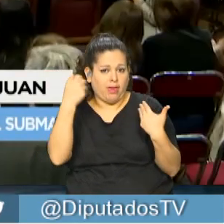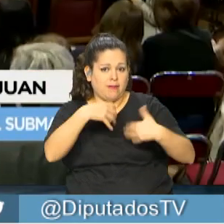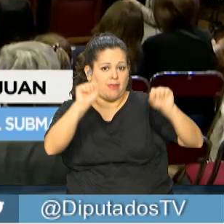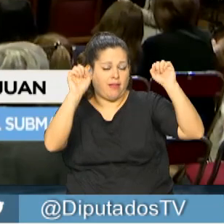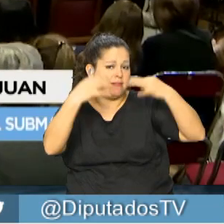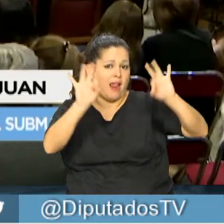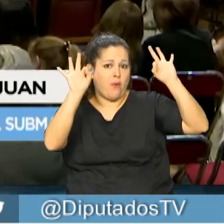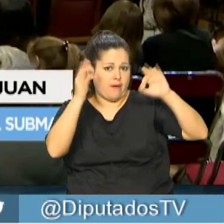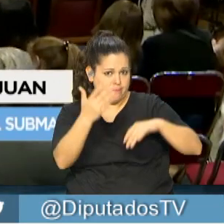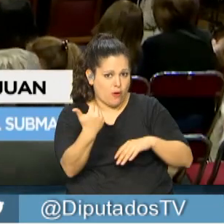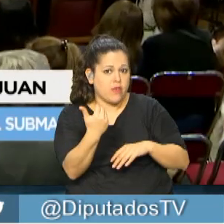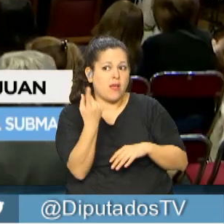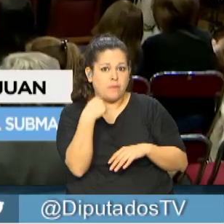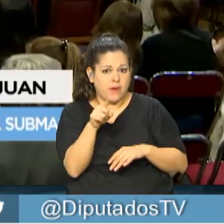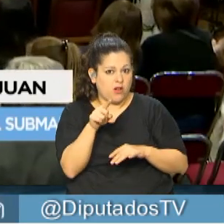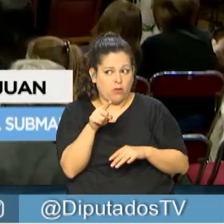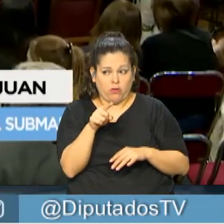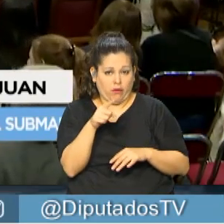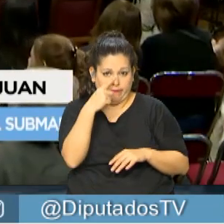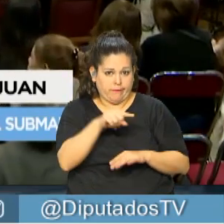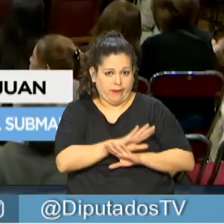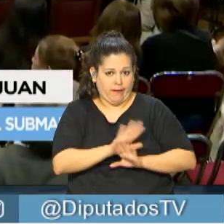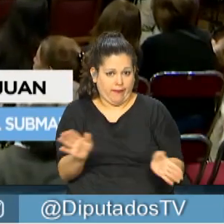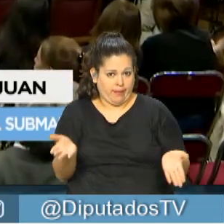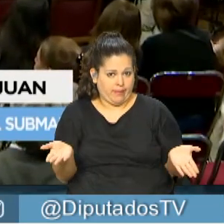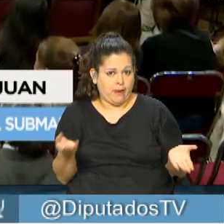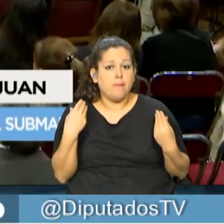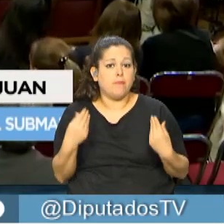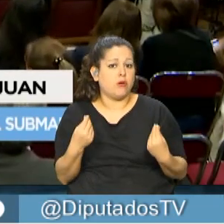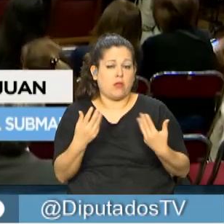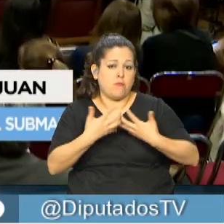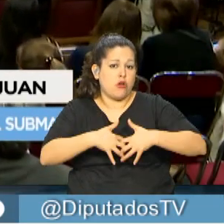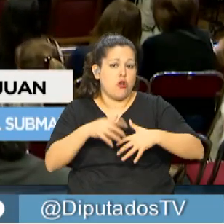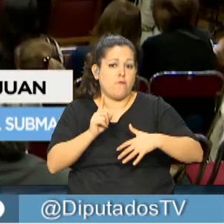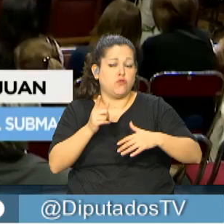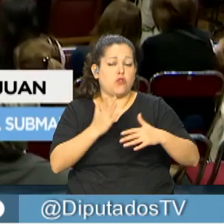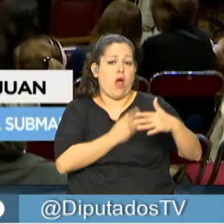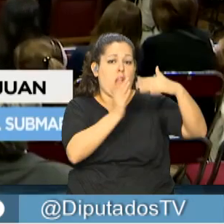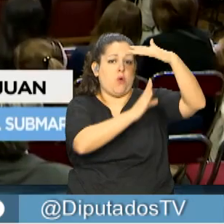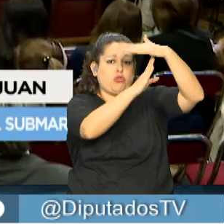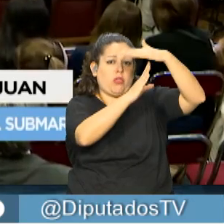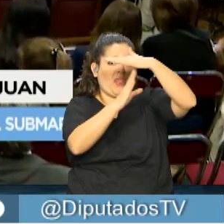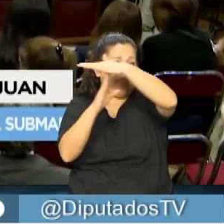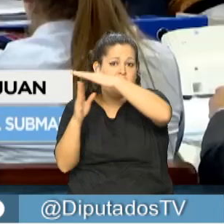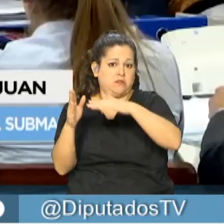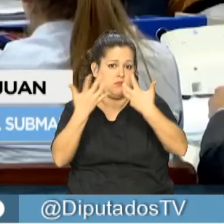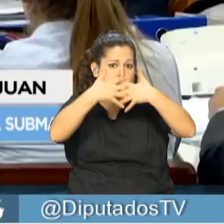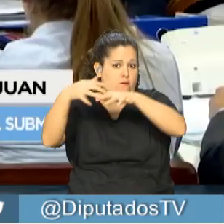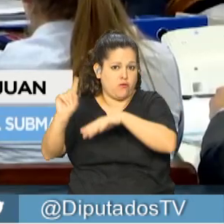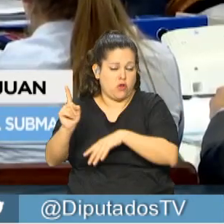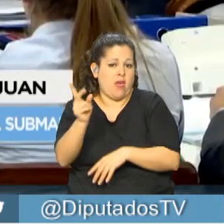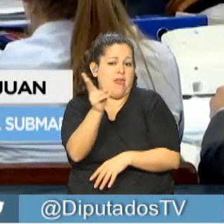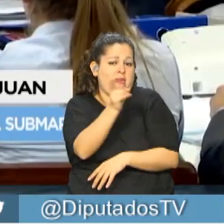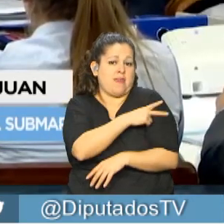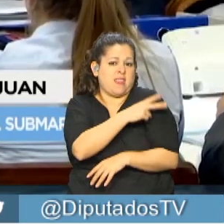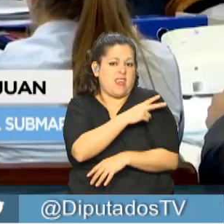hizo absolutamente nada, al contrario, porque no funcionó la cadena de mando. El jefe de la Armada estaba recibiendo